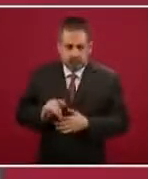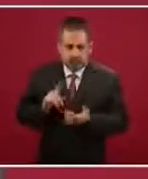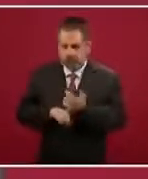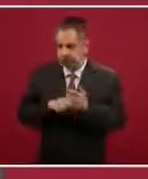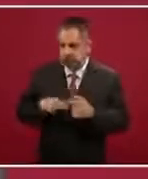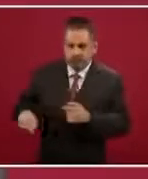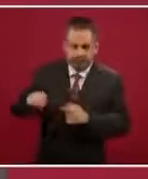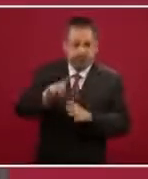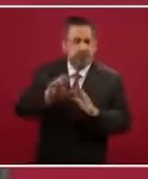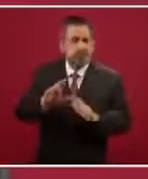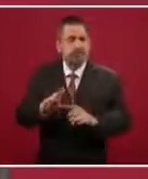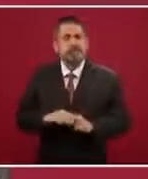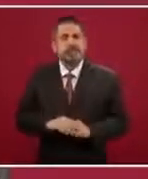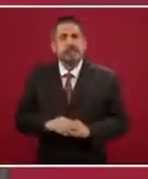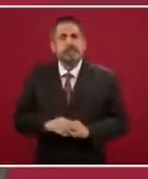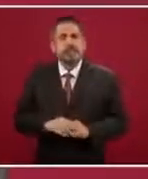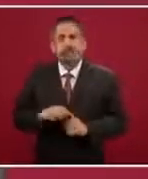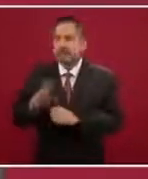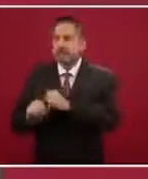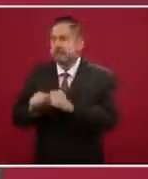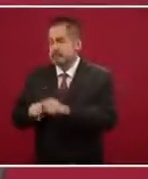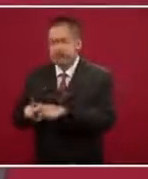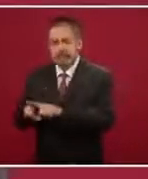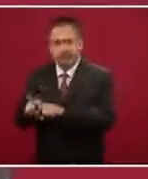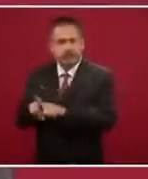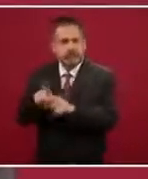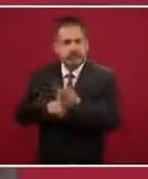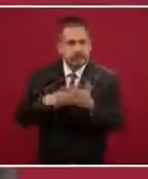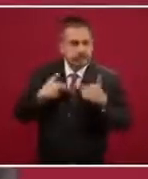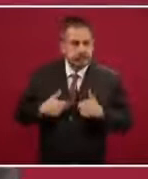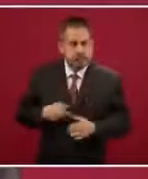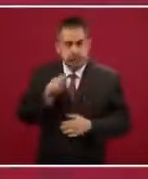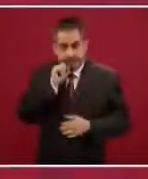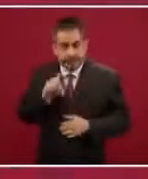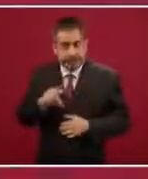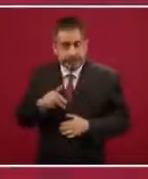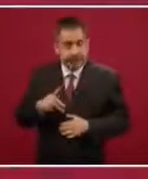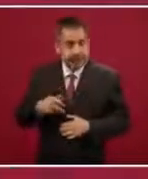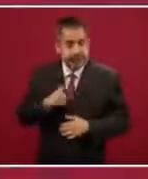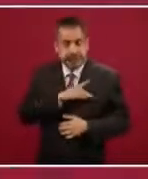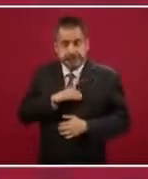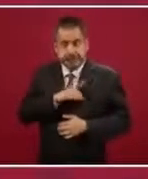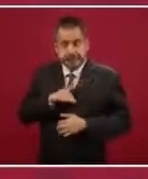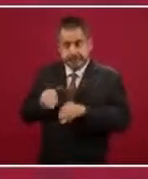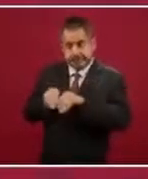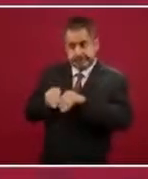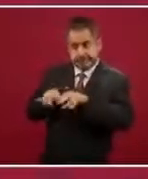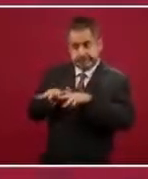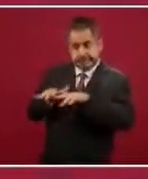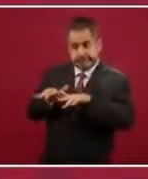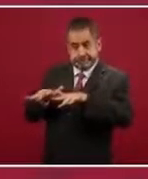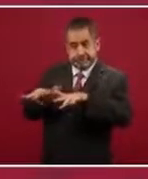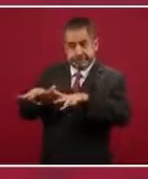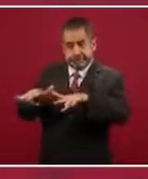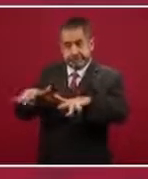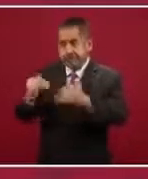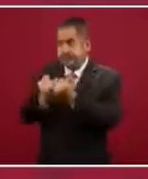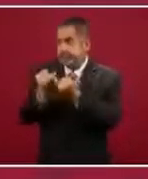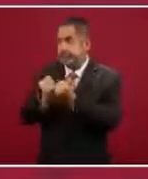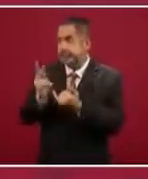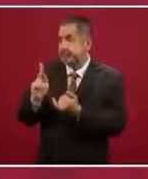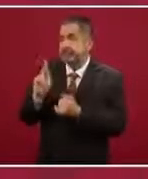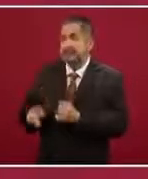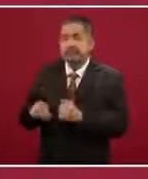muchos animales, además del humano. Y ese miedo se propaga igual que las